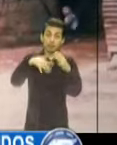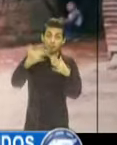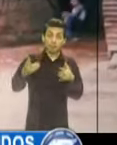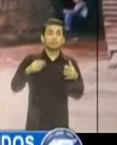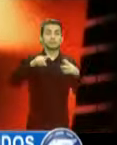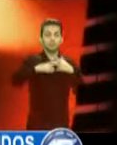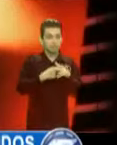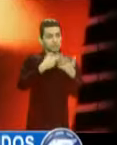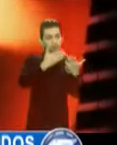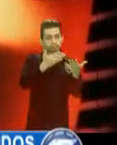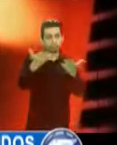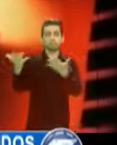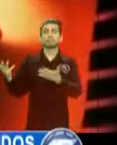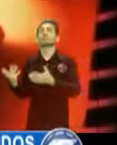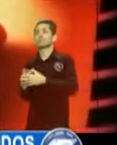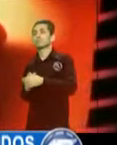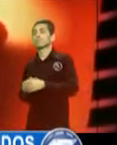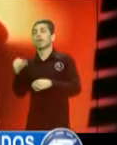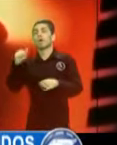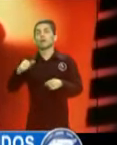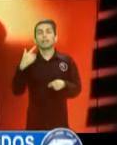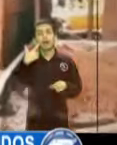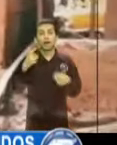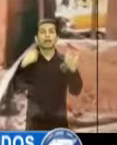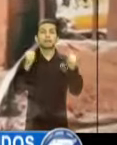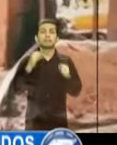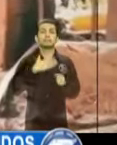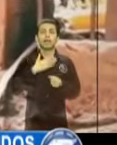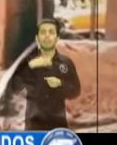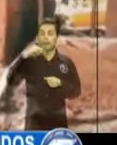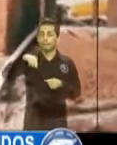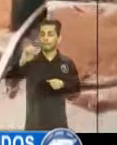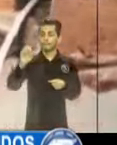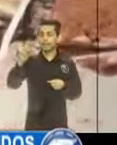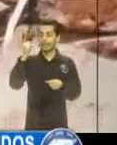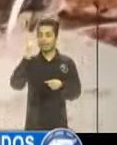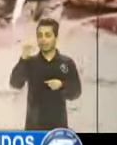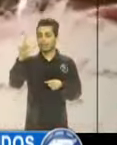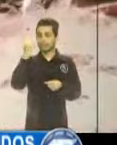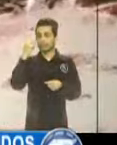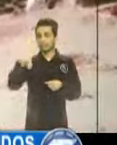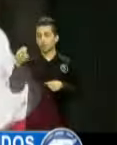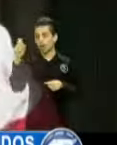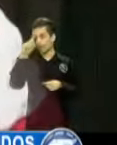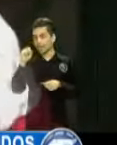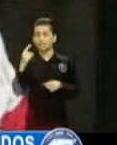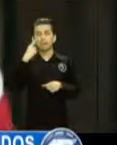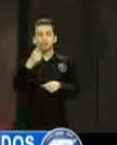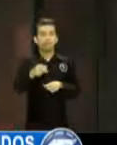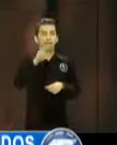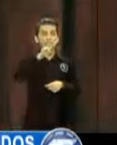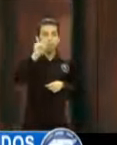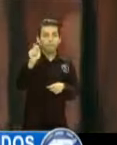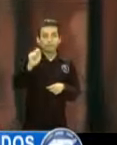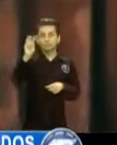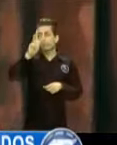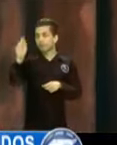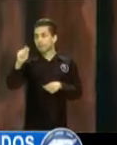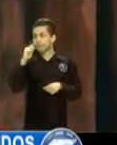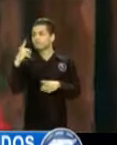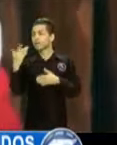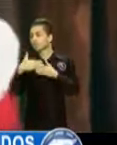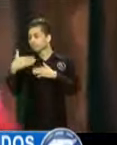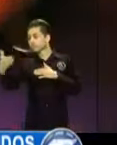tanto se van a hacer mediciones periódicas, cada trimestre, cada 6 meses, para ir viendo tanto cómo van avanzando las